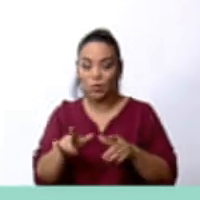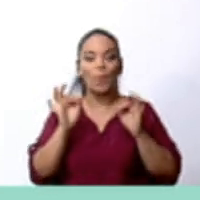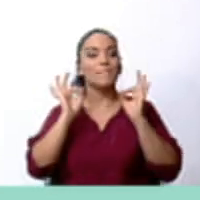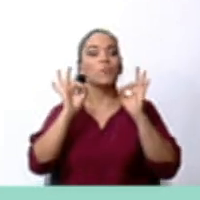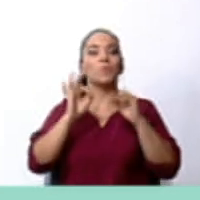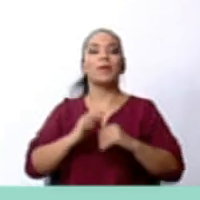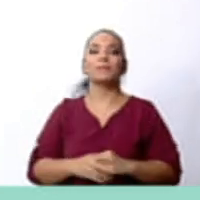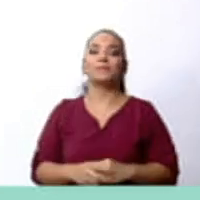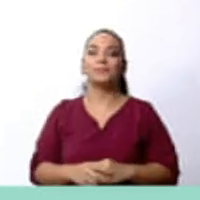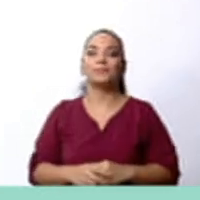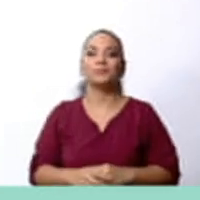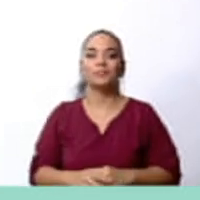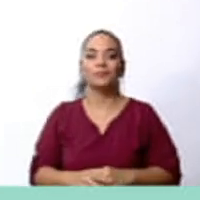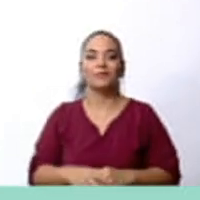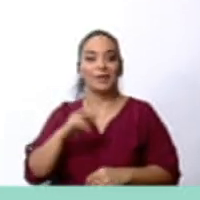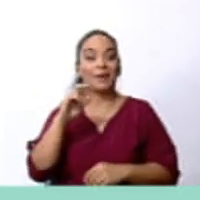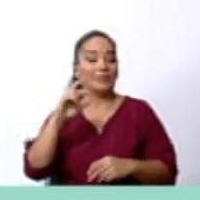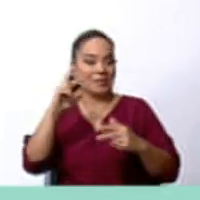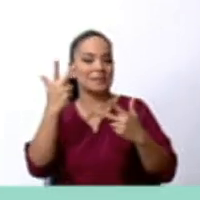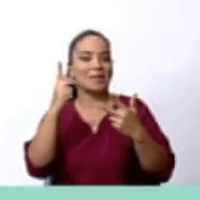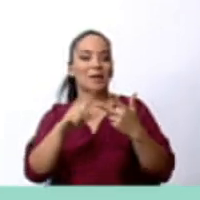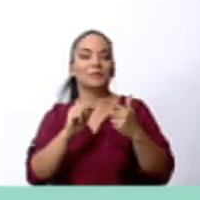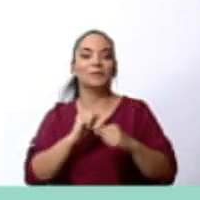Muy bien. Vamos con la siguiente.